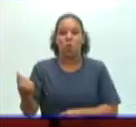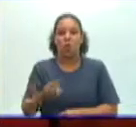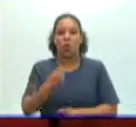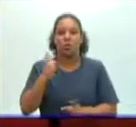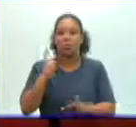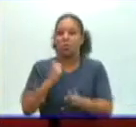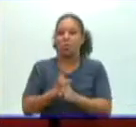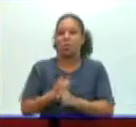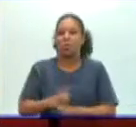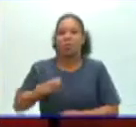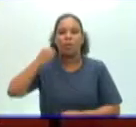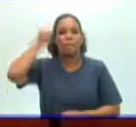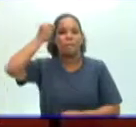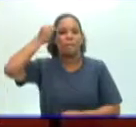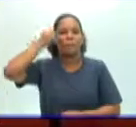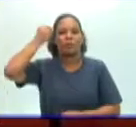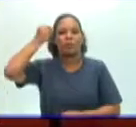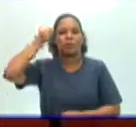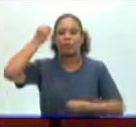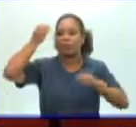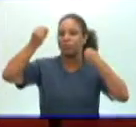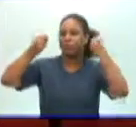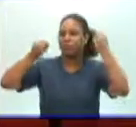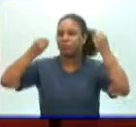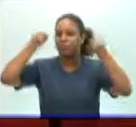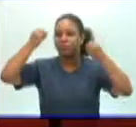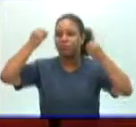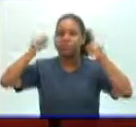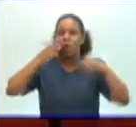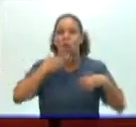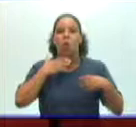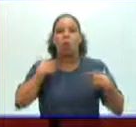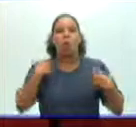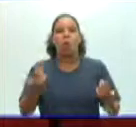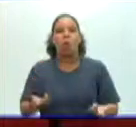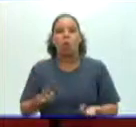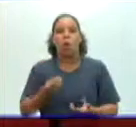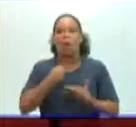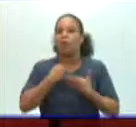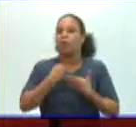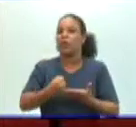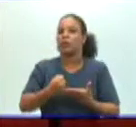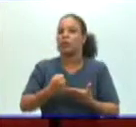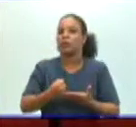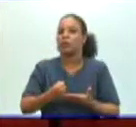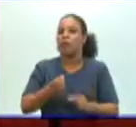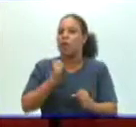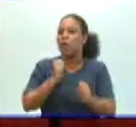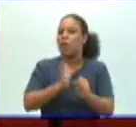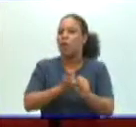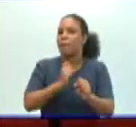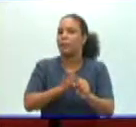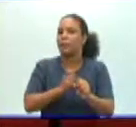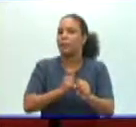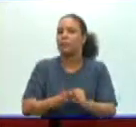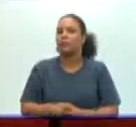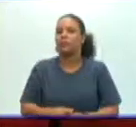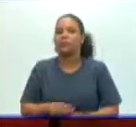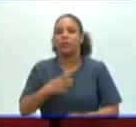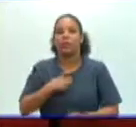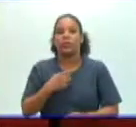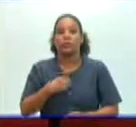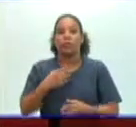encuentro pensando, reflexionando en cómo podemos ayudar a un carpintero que debe